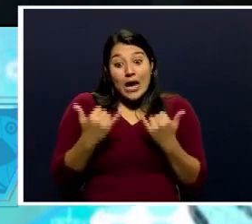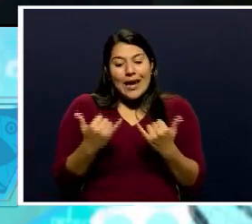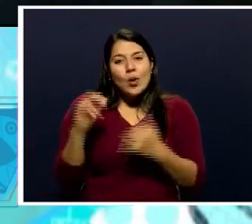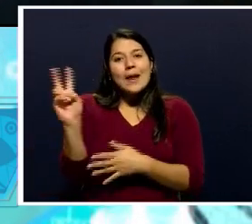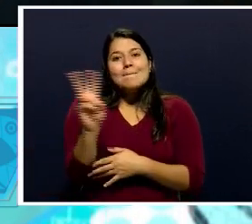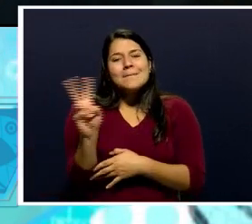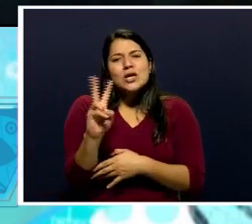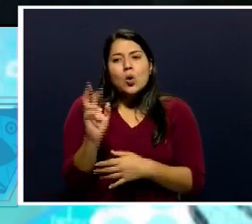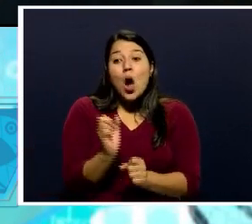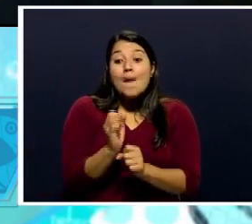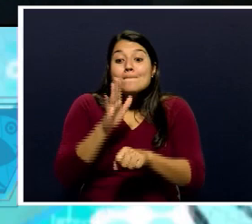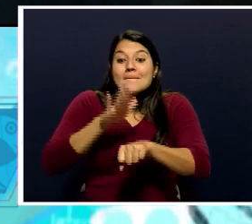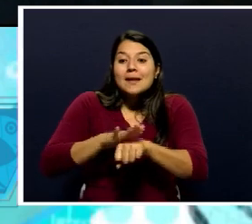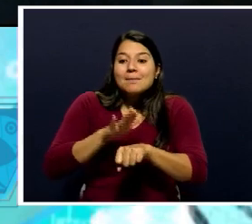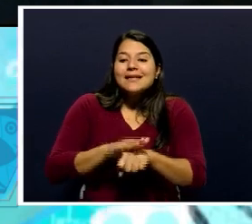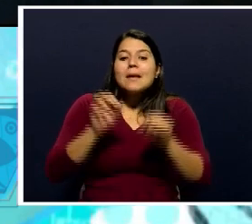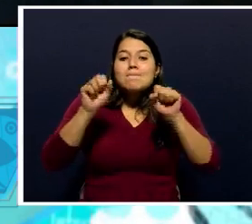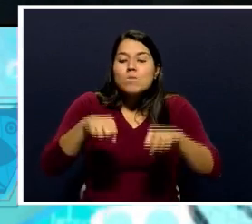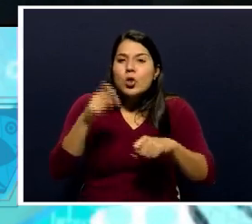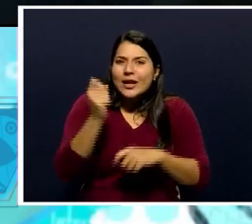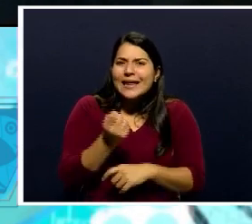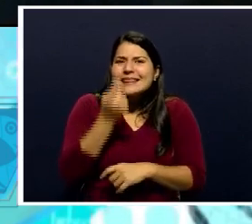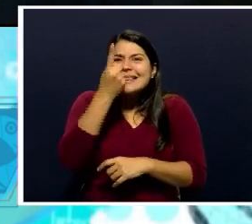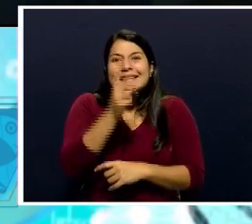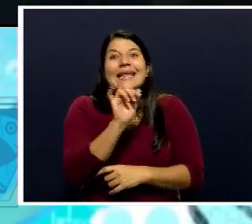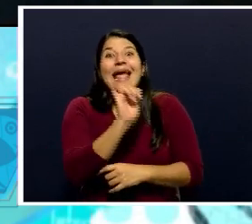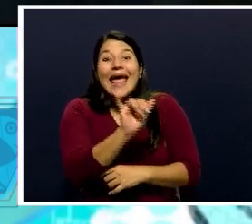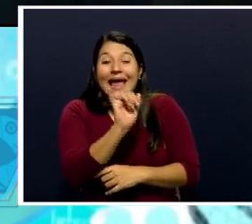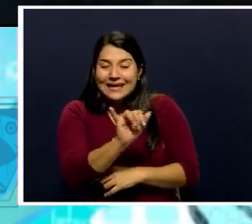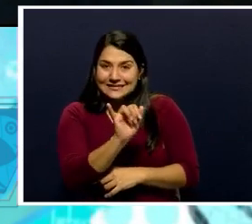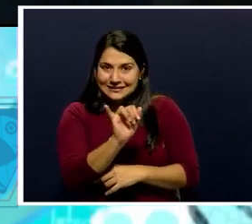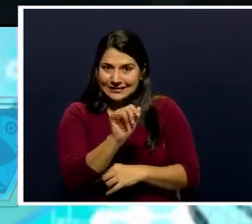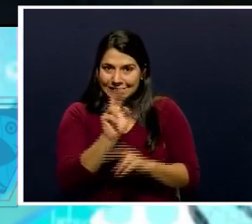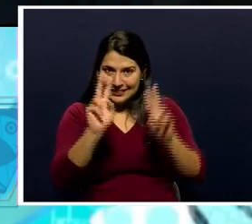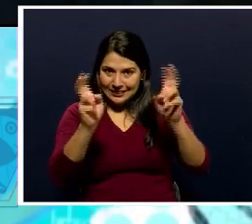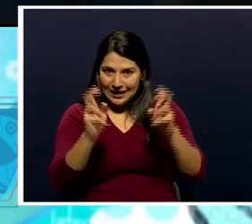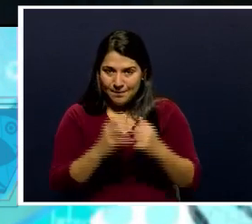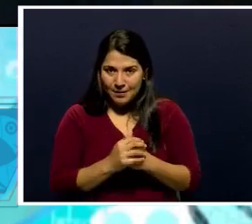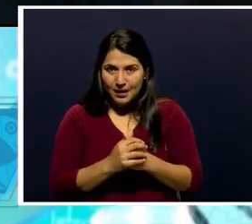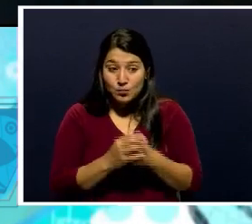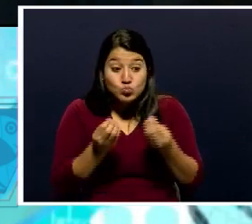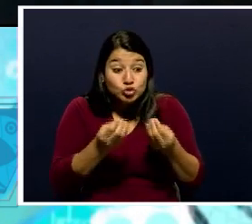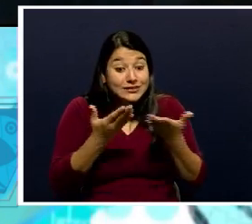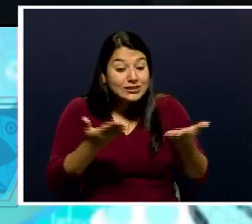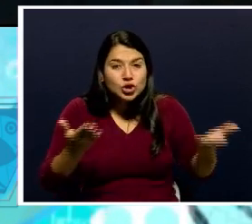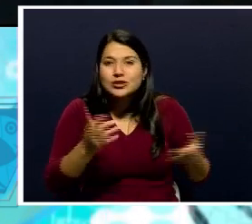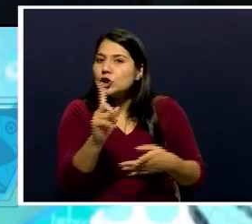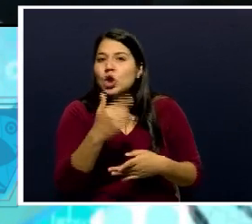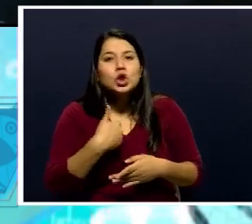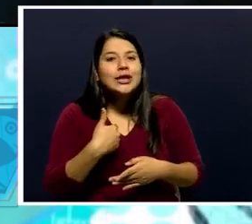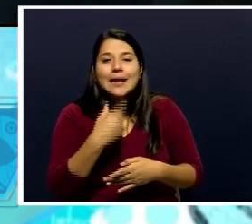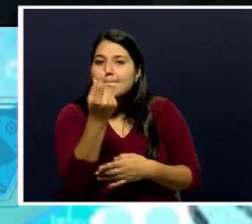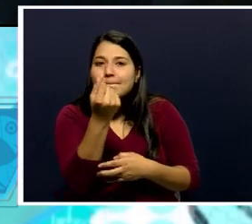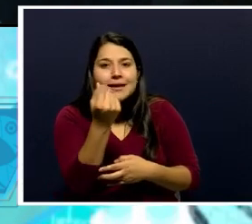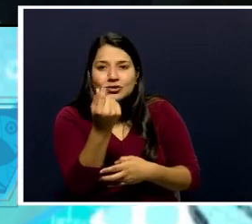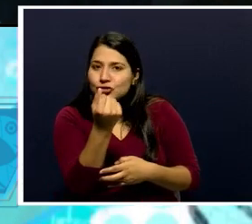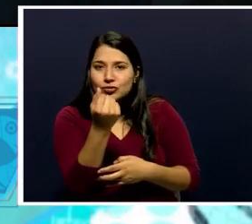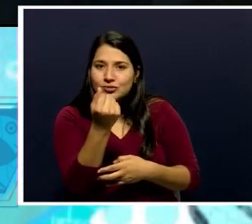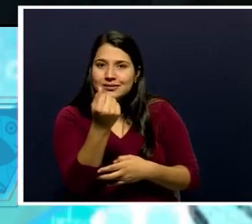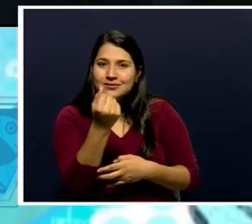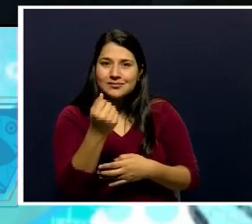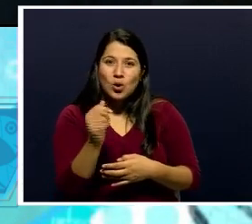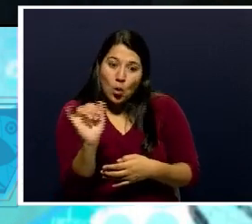entender crudamente ese dilema. Doctora, la crisis